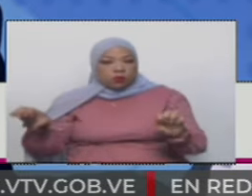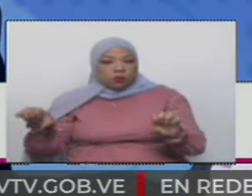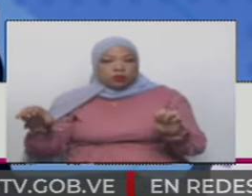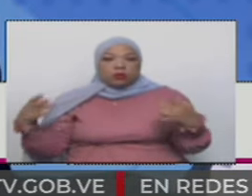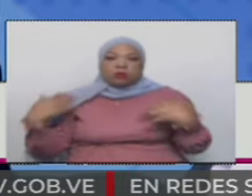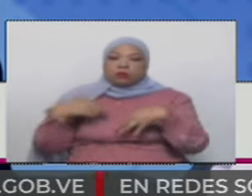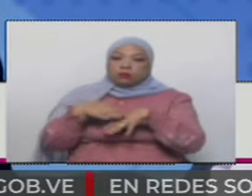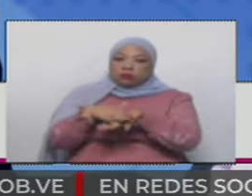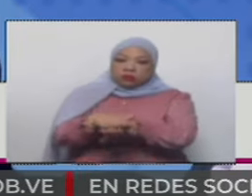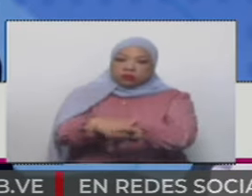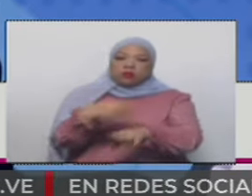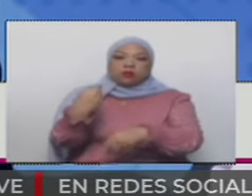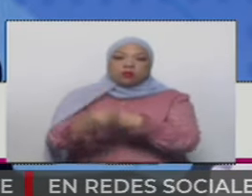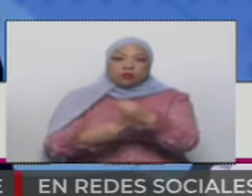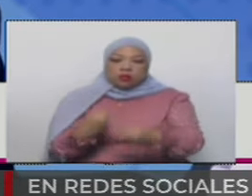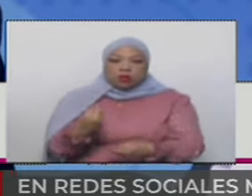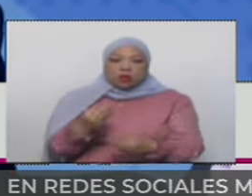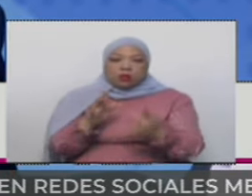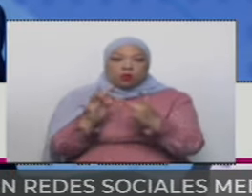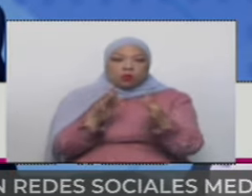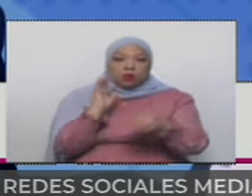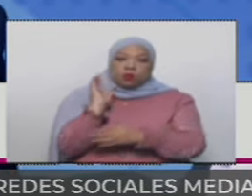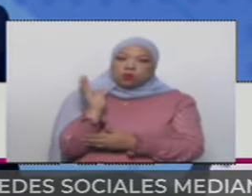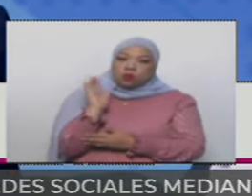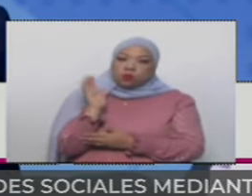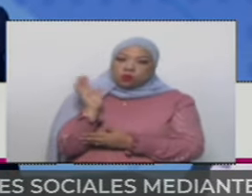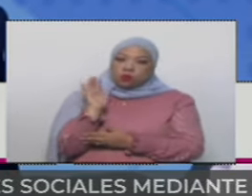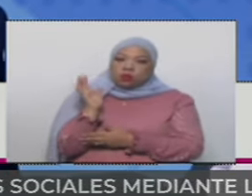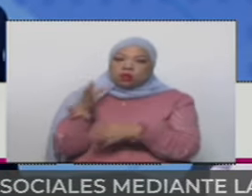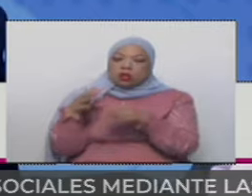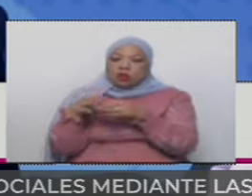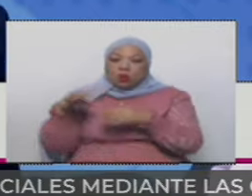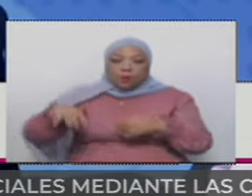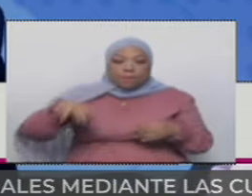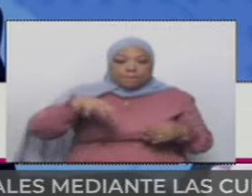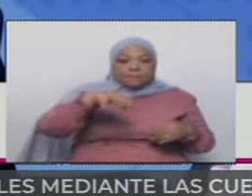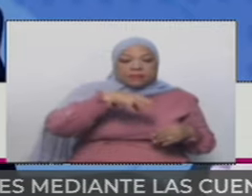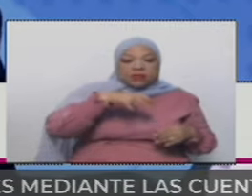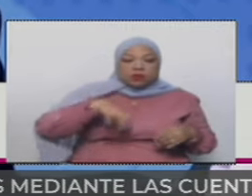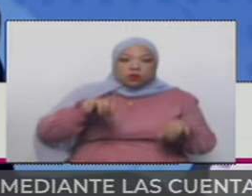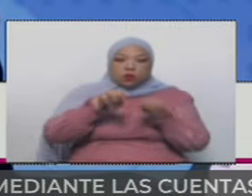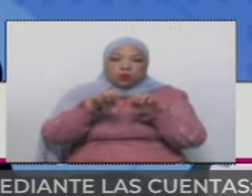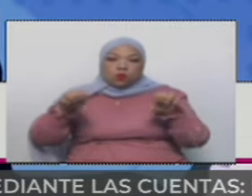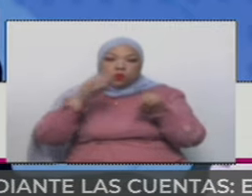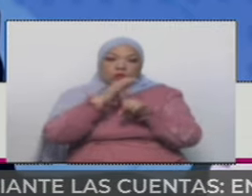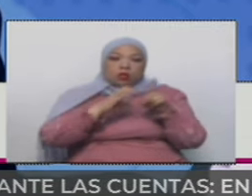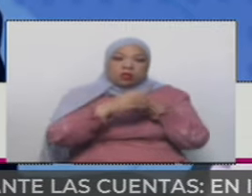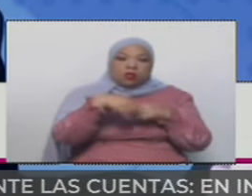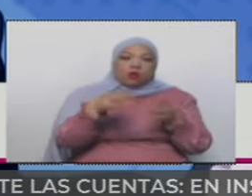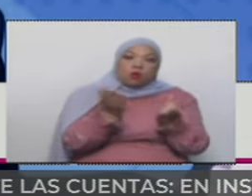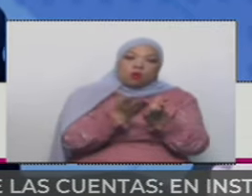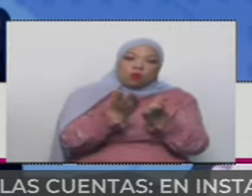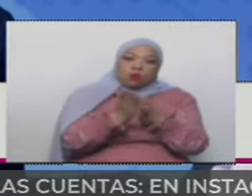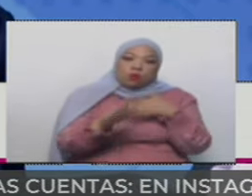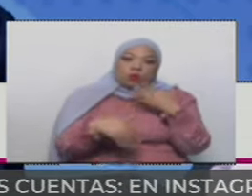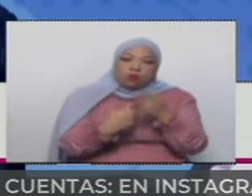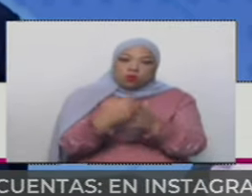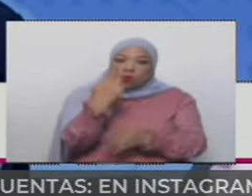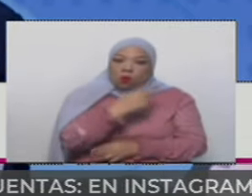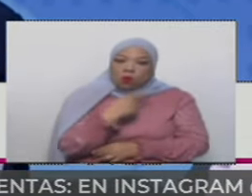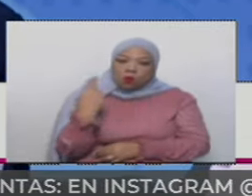quiero decirle que se hicieron encuentros entre los equipos regionales de Educación y Cultura para este inicio de clases, para la ocupación de